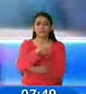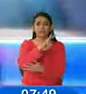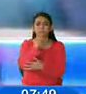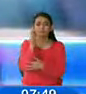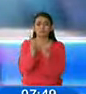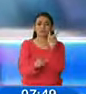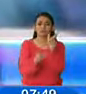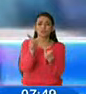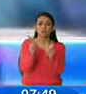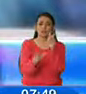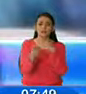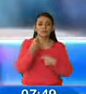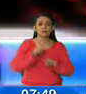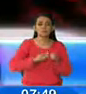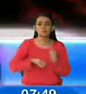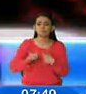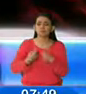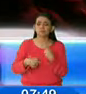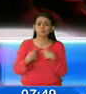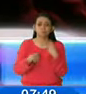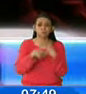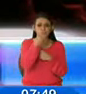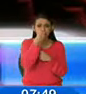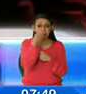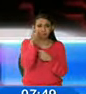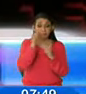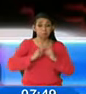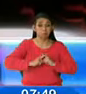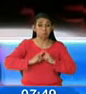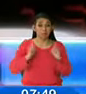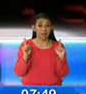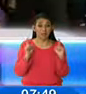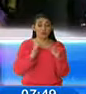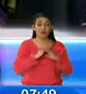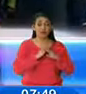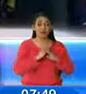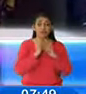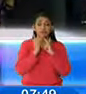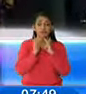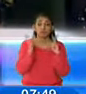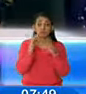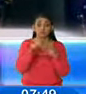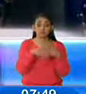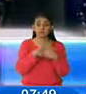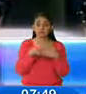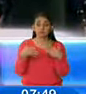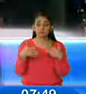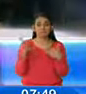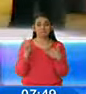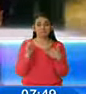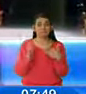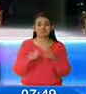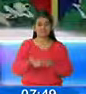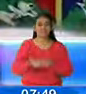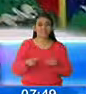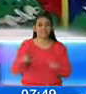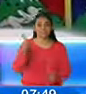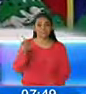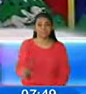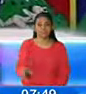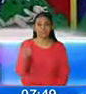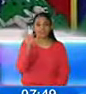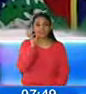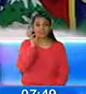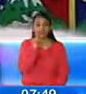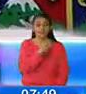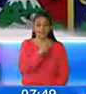4.200 personas por venta de alcaloides. Pero para la Defensoría Pública, la tabla ayudó a diferenciar a los consumidores